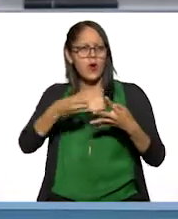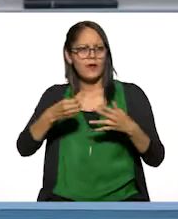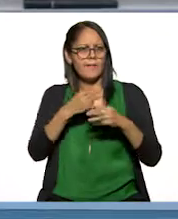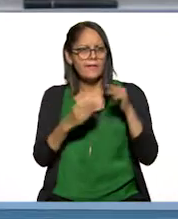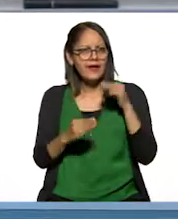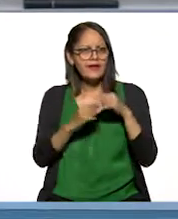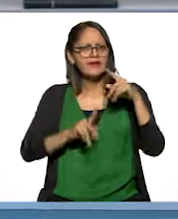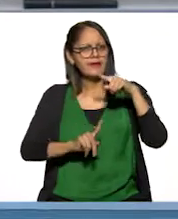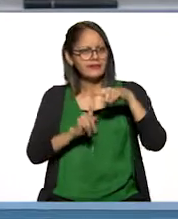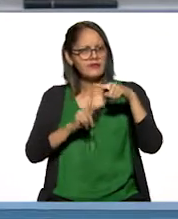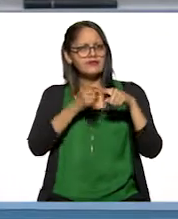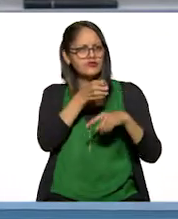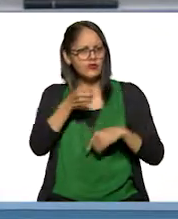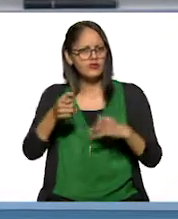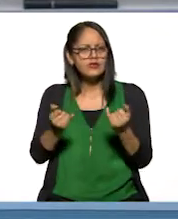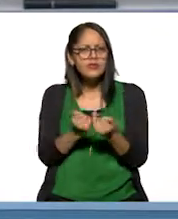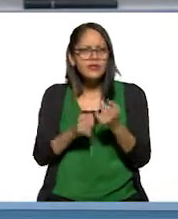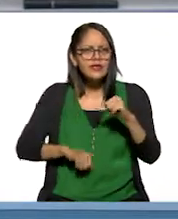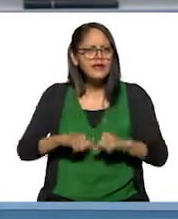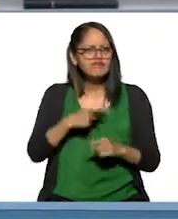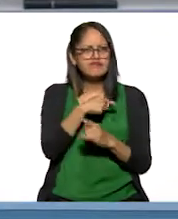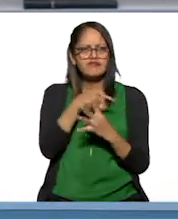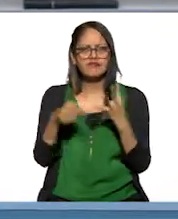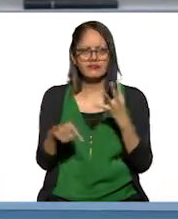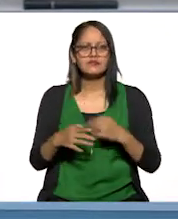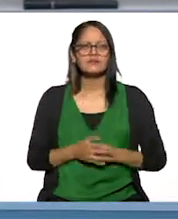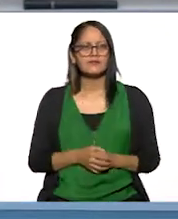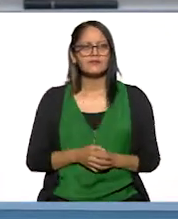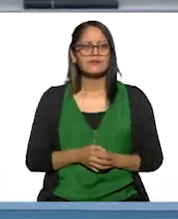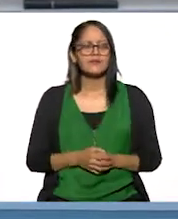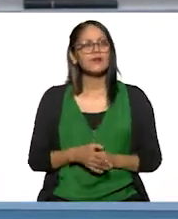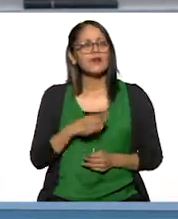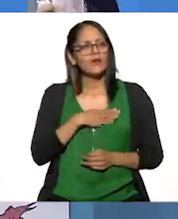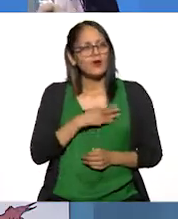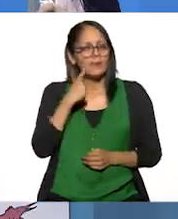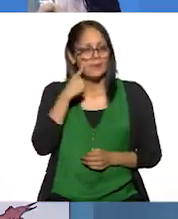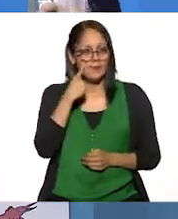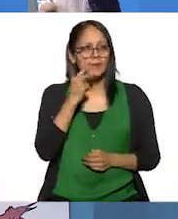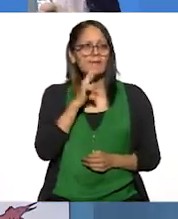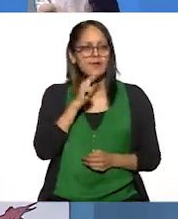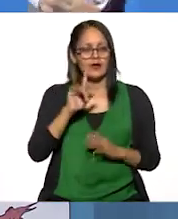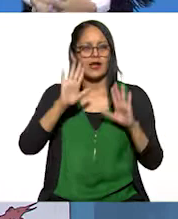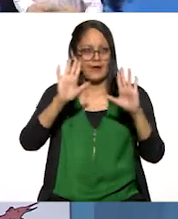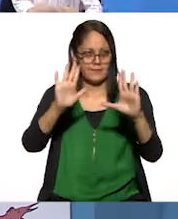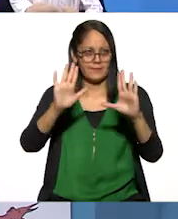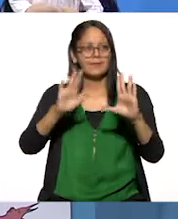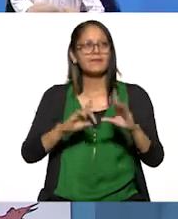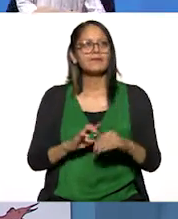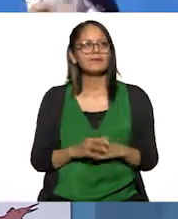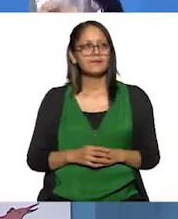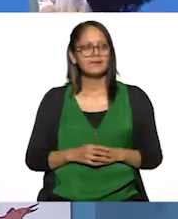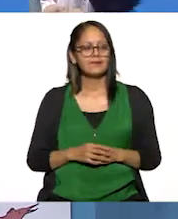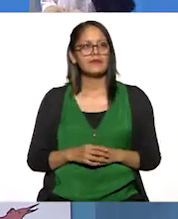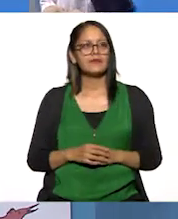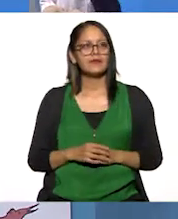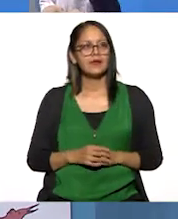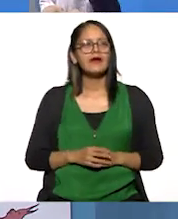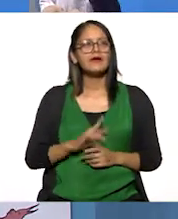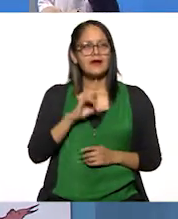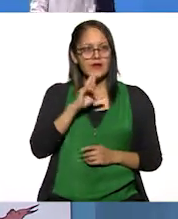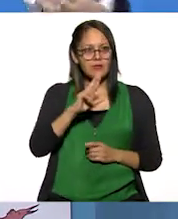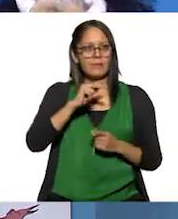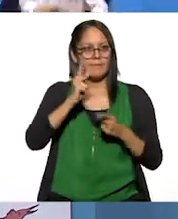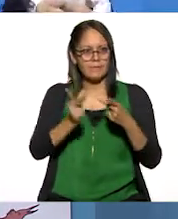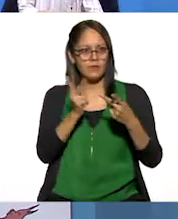y mis tareas y todas mis actividades. Pues, ¿qué te parece si vamos dándole respuesta a cada una de